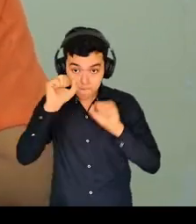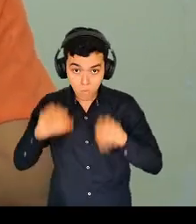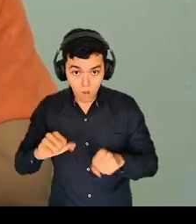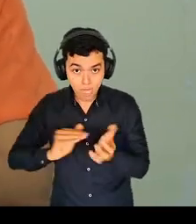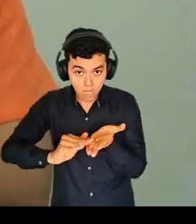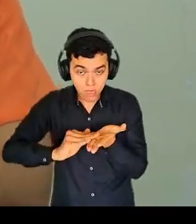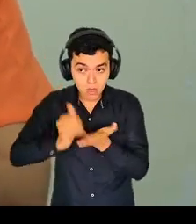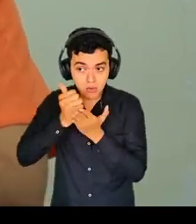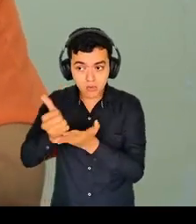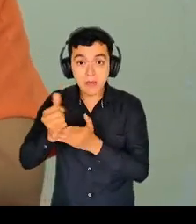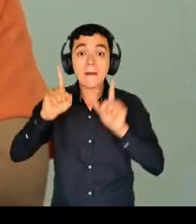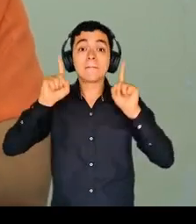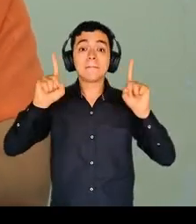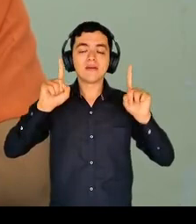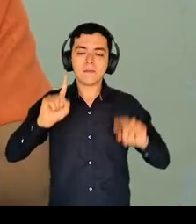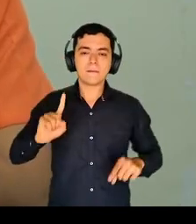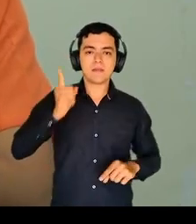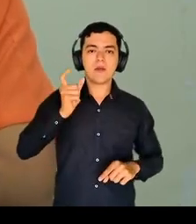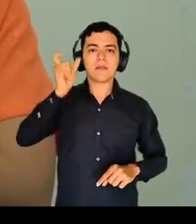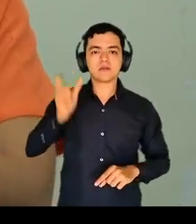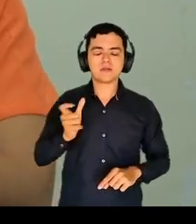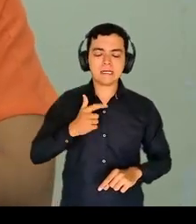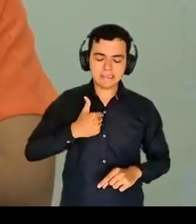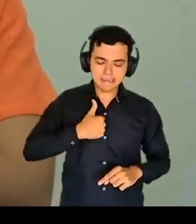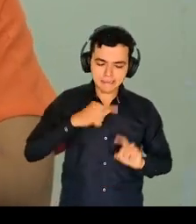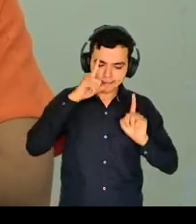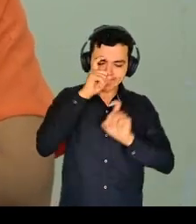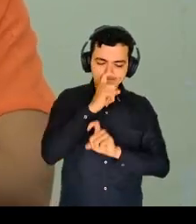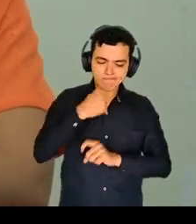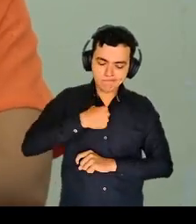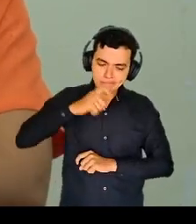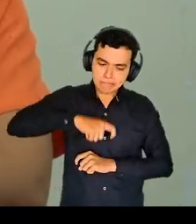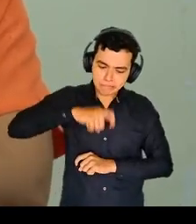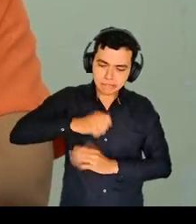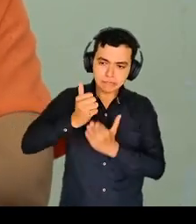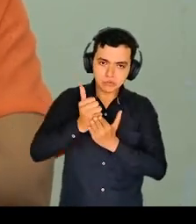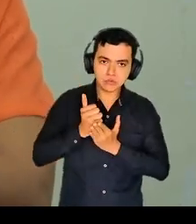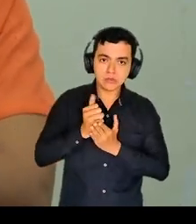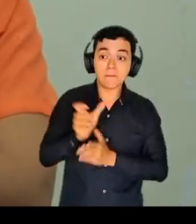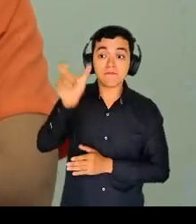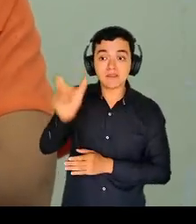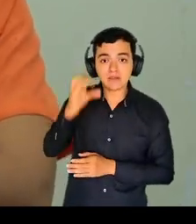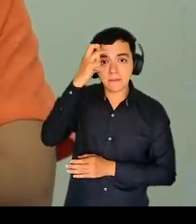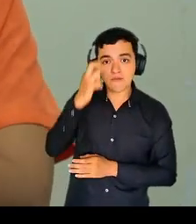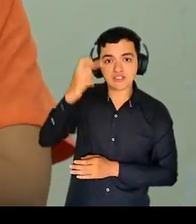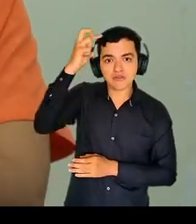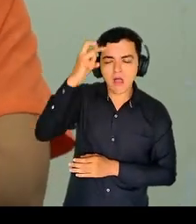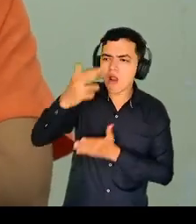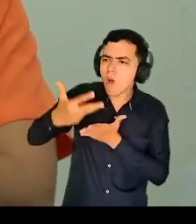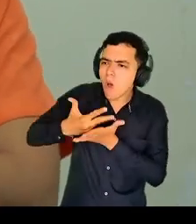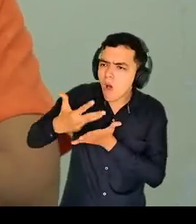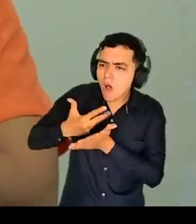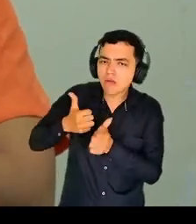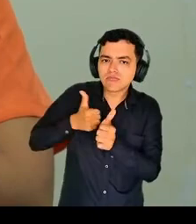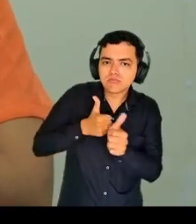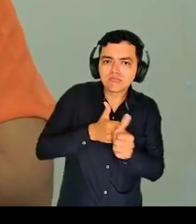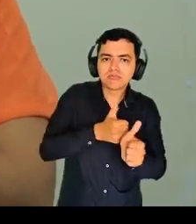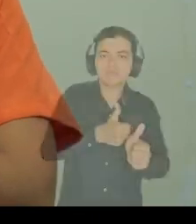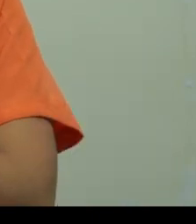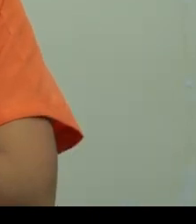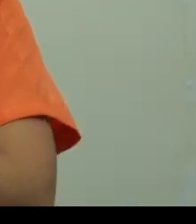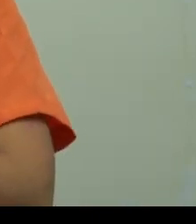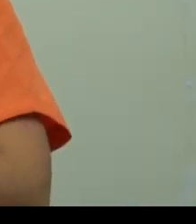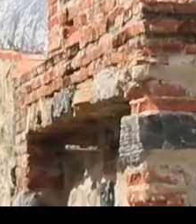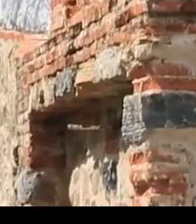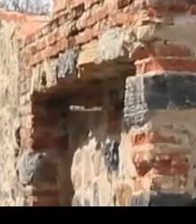trabajar y se puede prevenir. Lo más importante es poder reconocer que necesitamos ayuda y pedir el asesoramiento de un